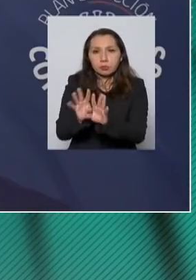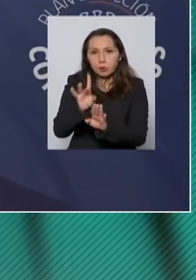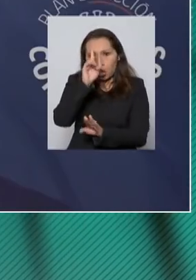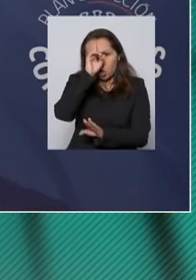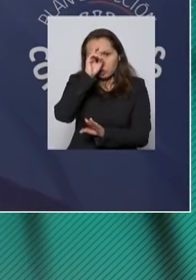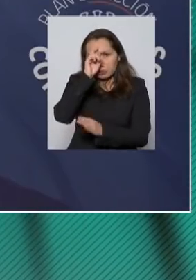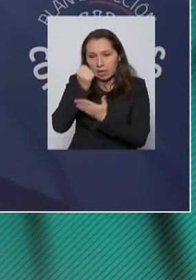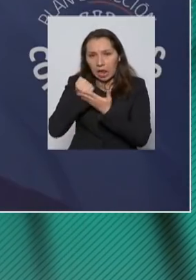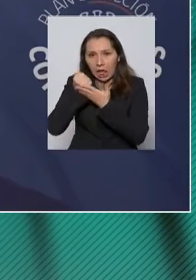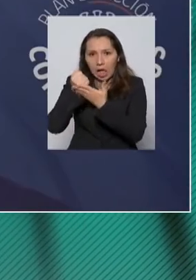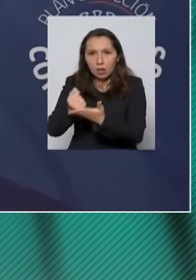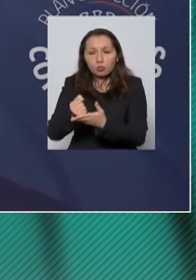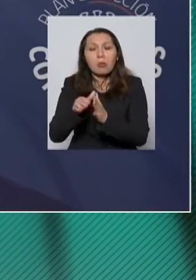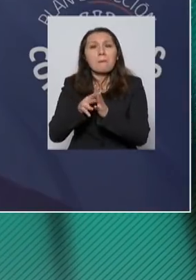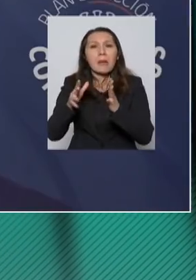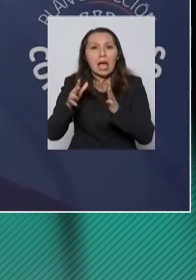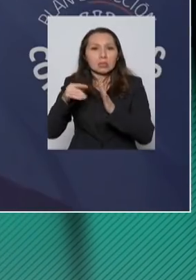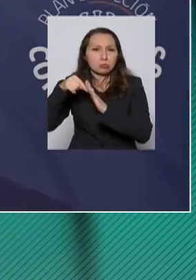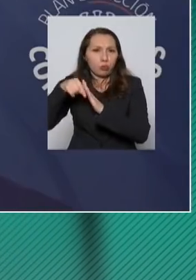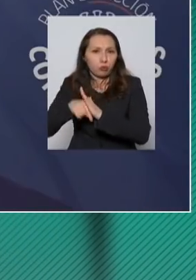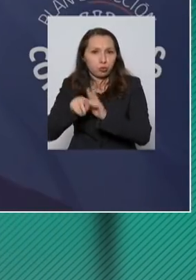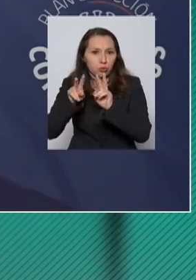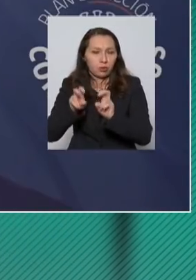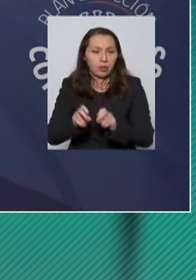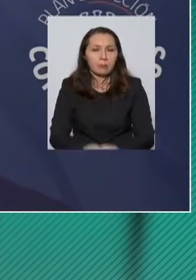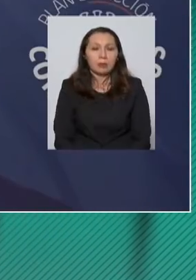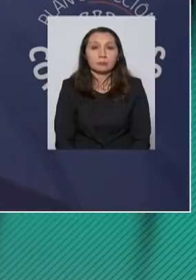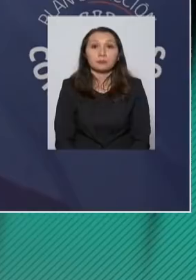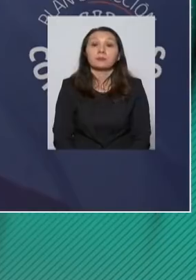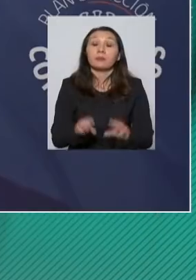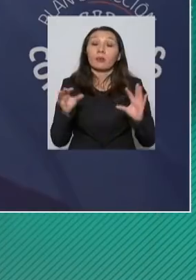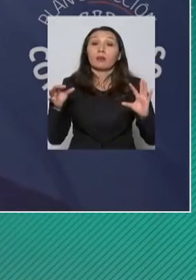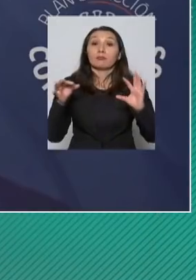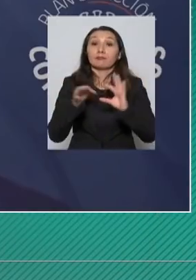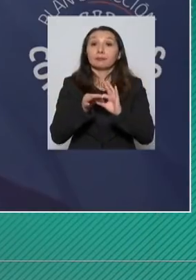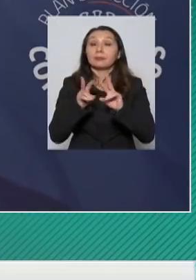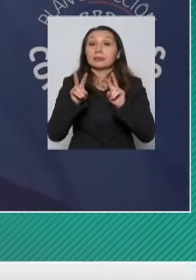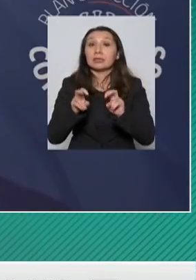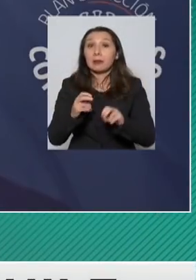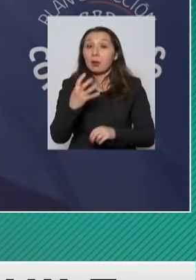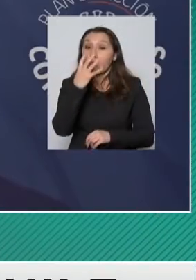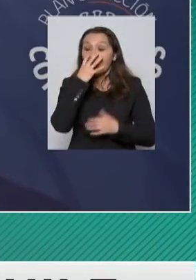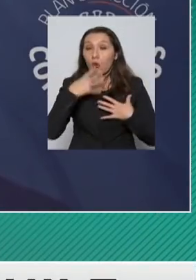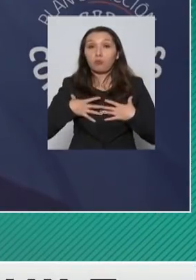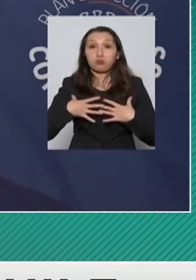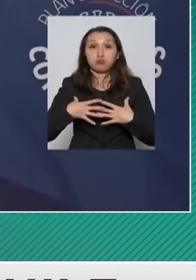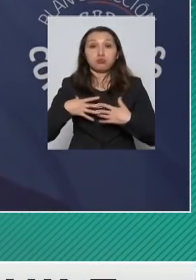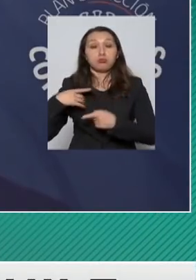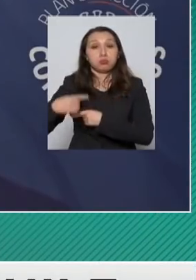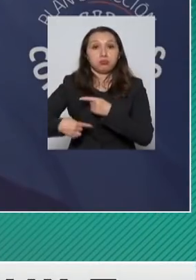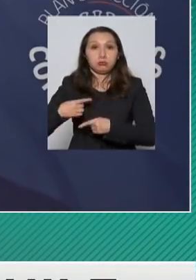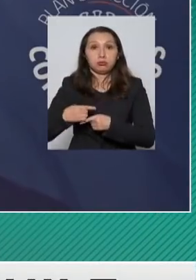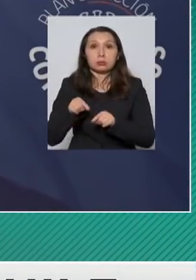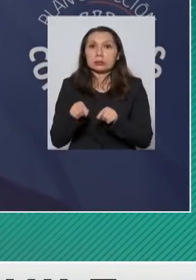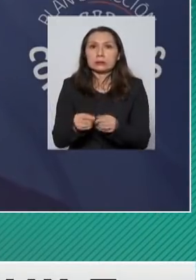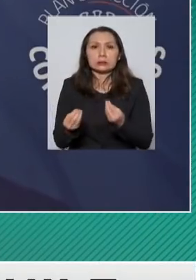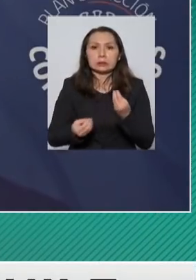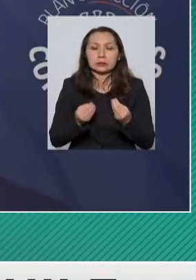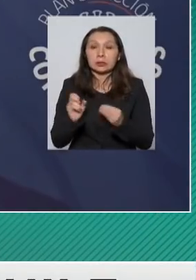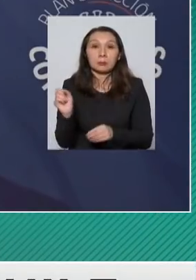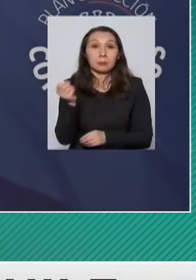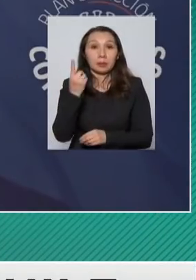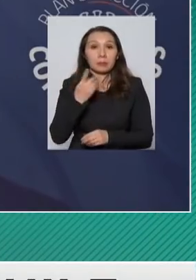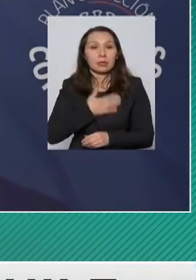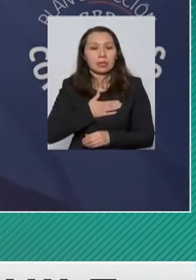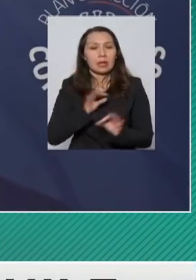recinto asistencial de mayor complejidad. En relación a los ventiladores mecánicos, primero lo